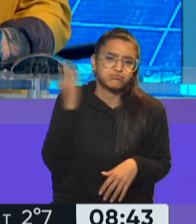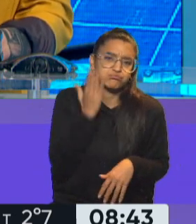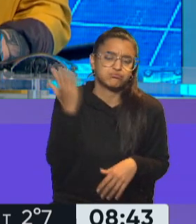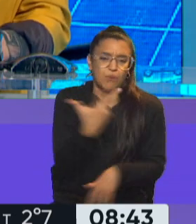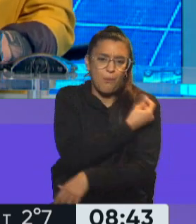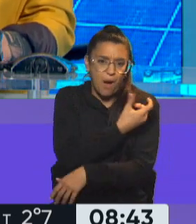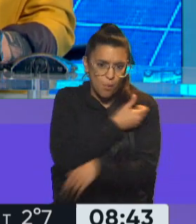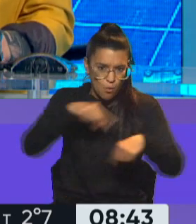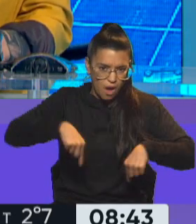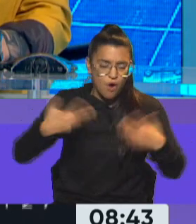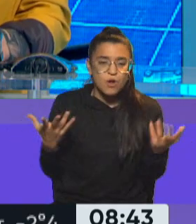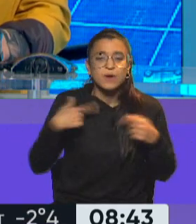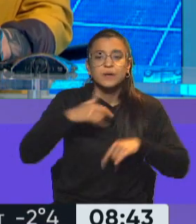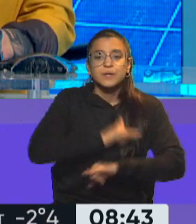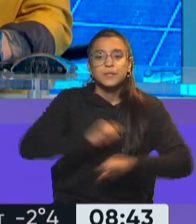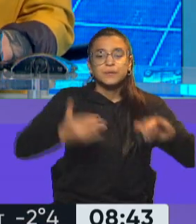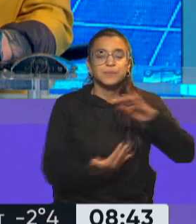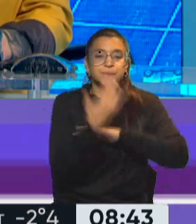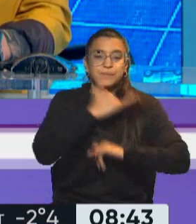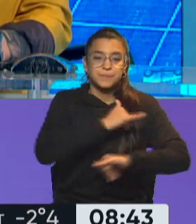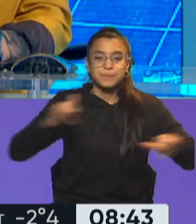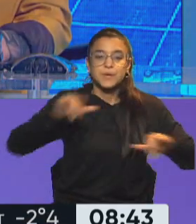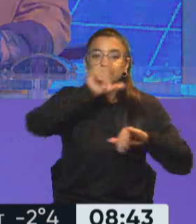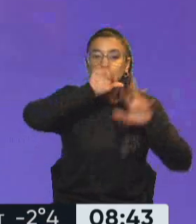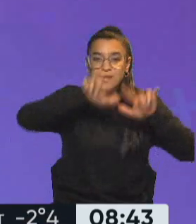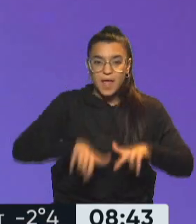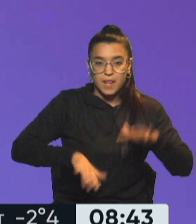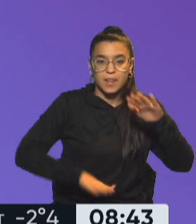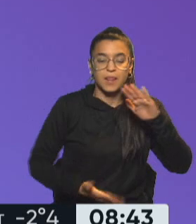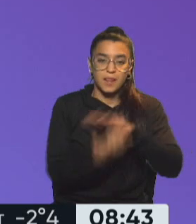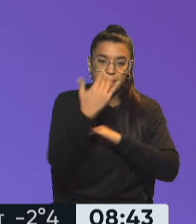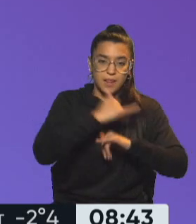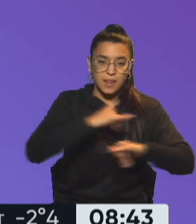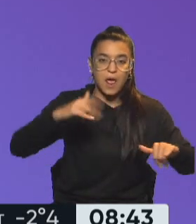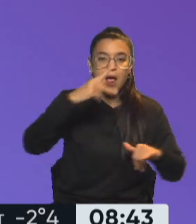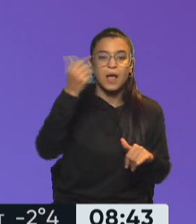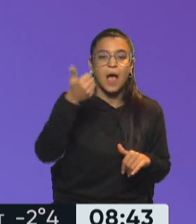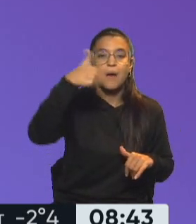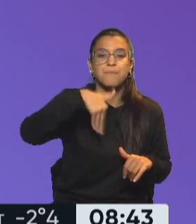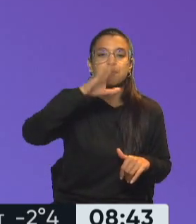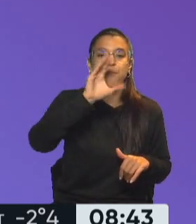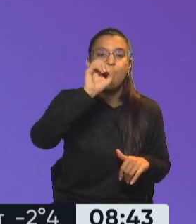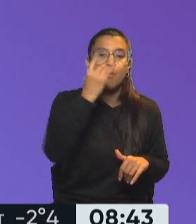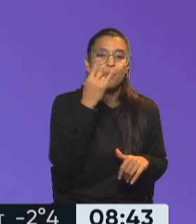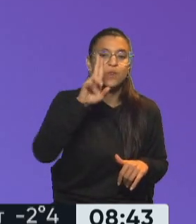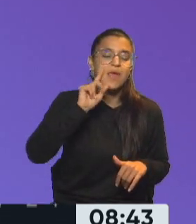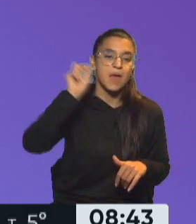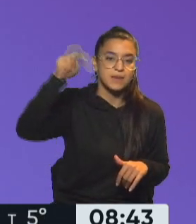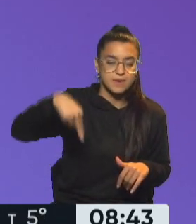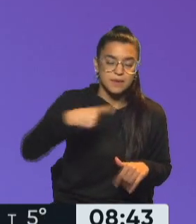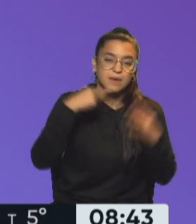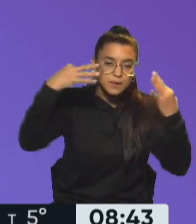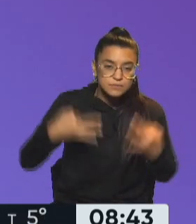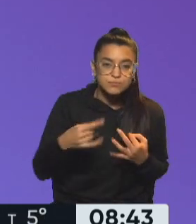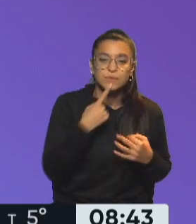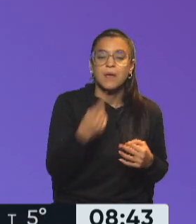vacunación. Y esta es la publicación que en su cuenta de Twitter hacía referencia a Carlos Cambourian